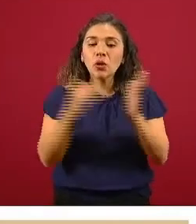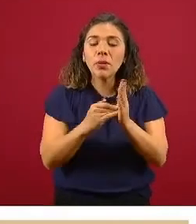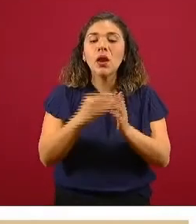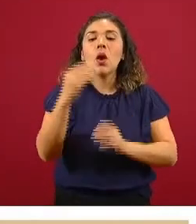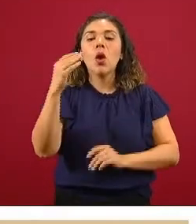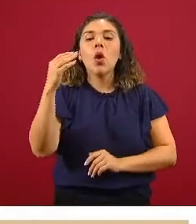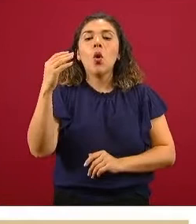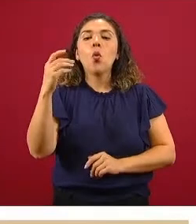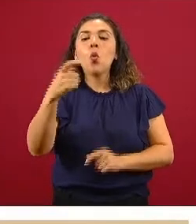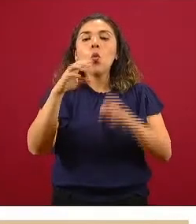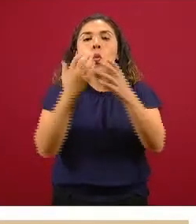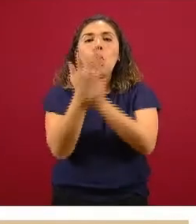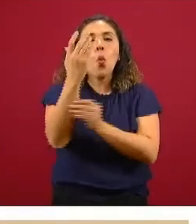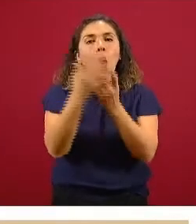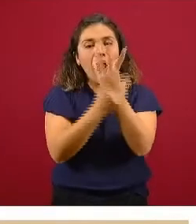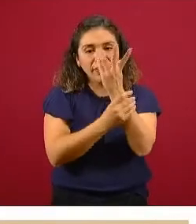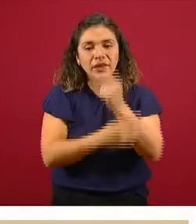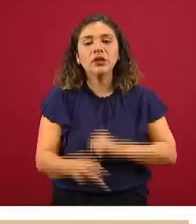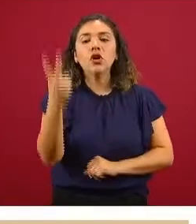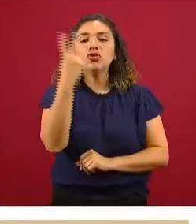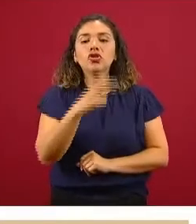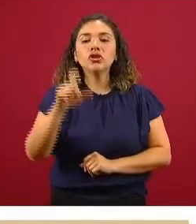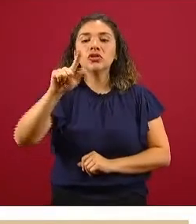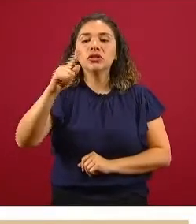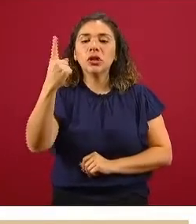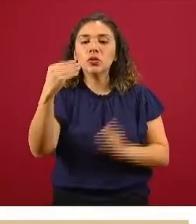1,225,000 guantes de látex,